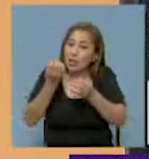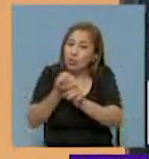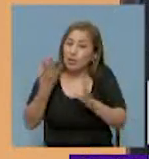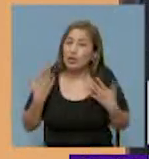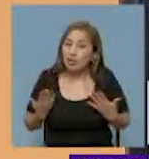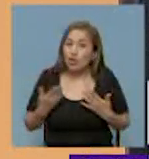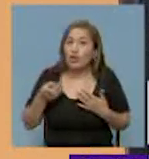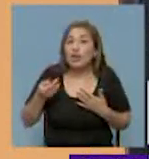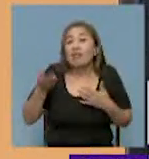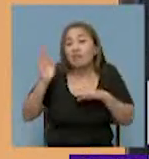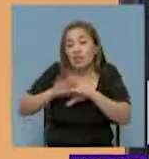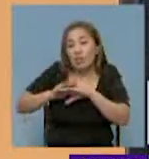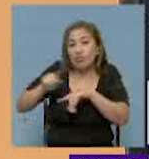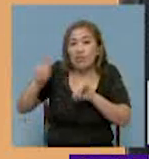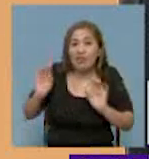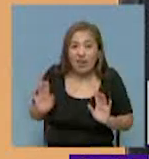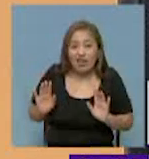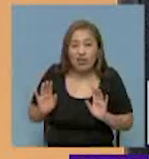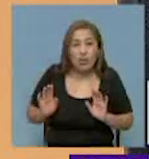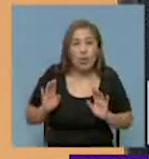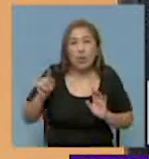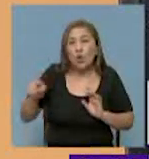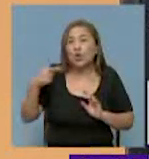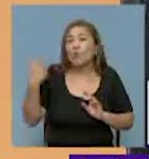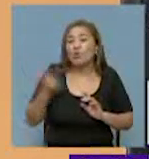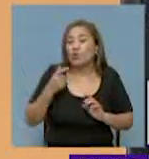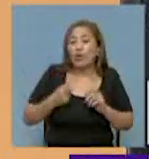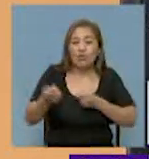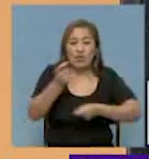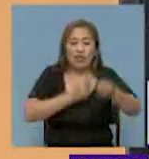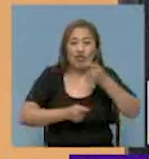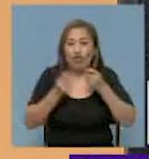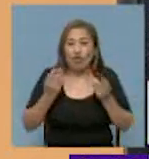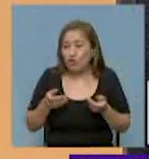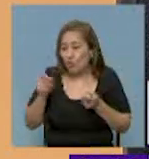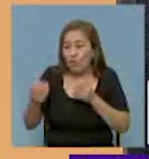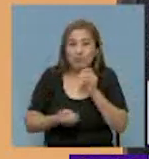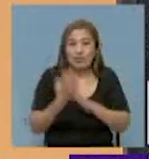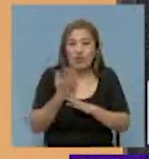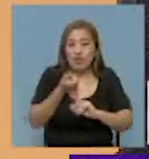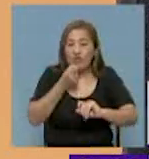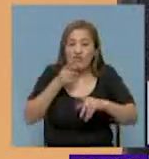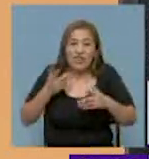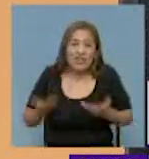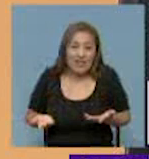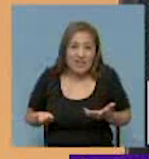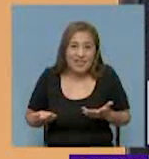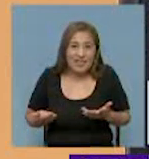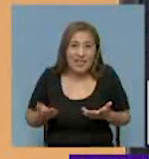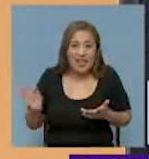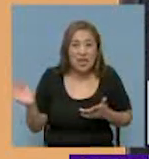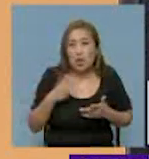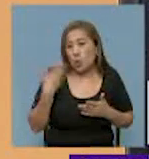debe hacerse cargo de algo como que si usted pone un negocio y no vuelve de que esto sea cargo del